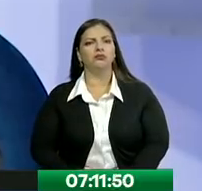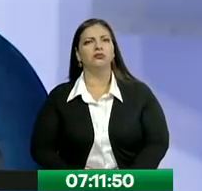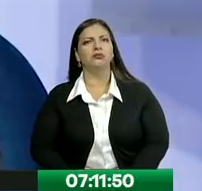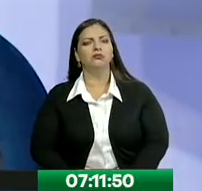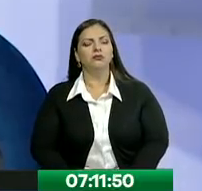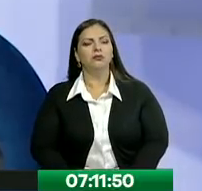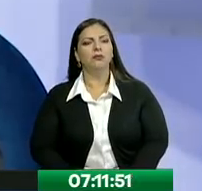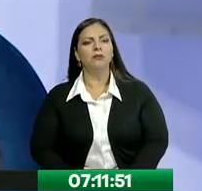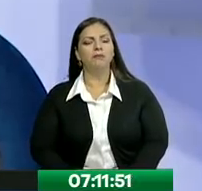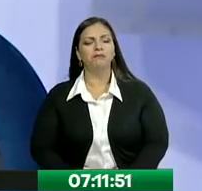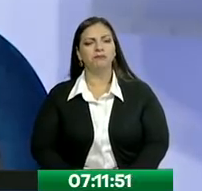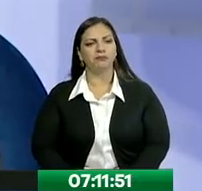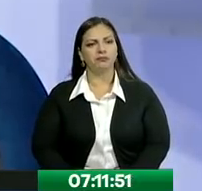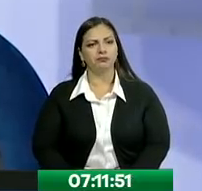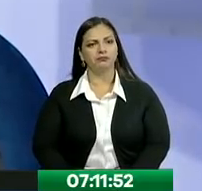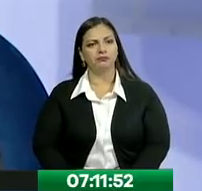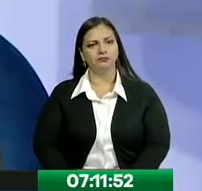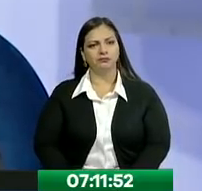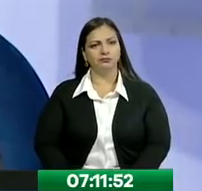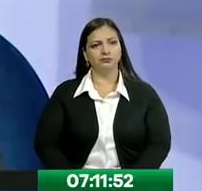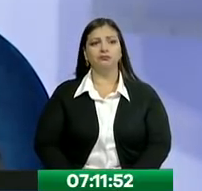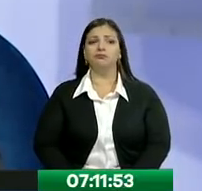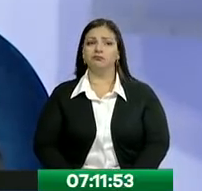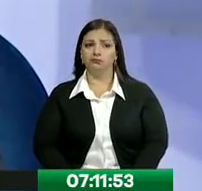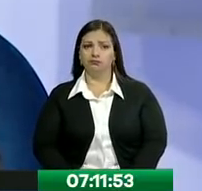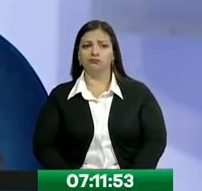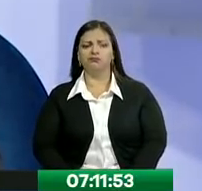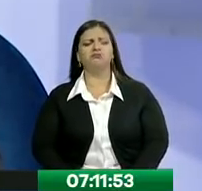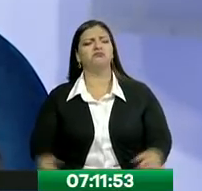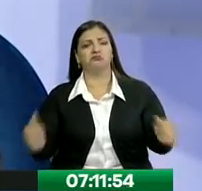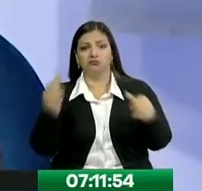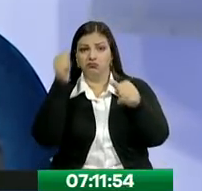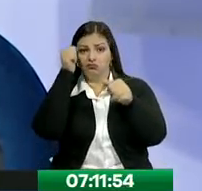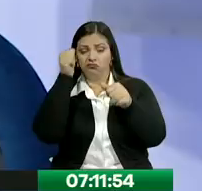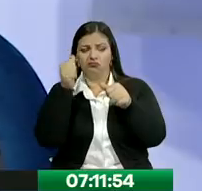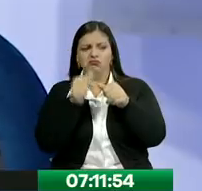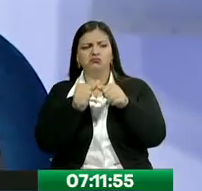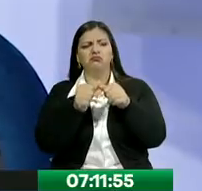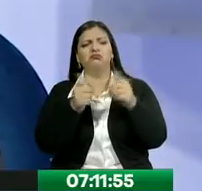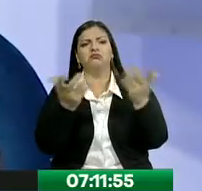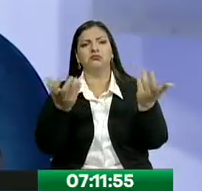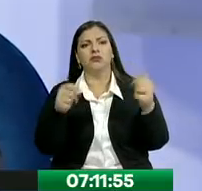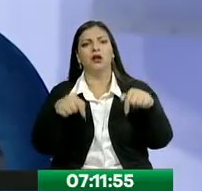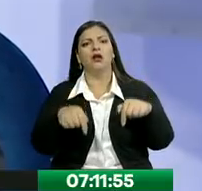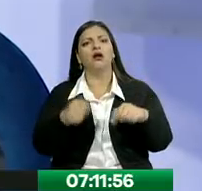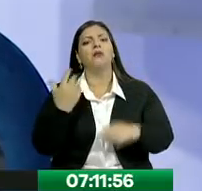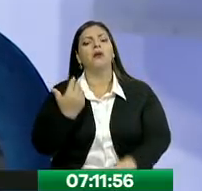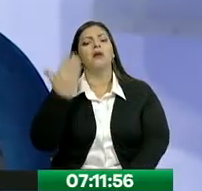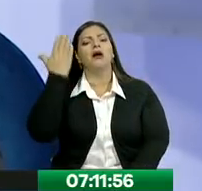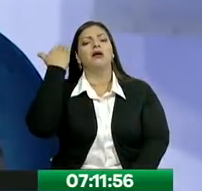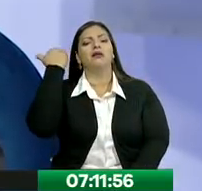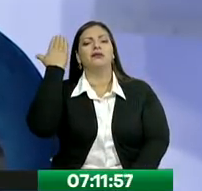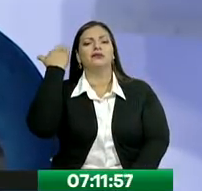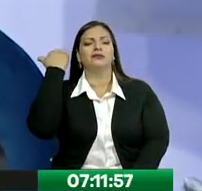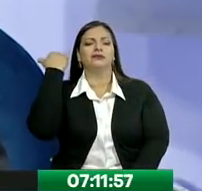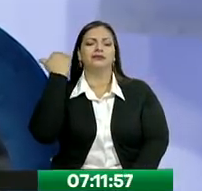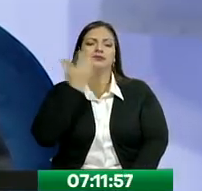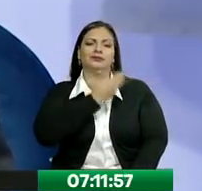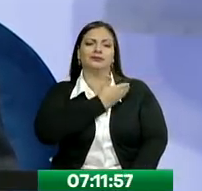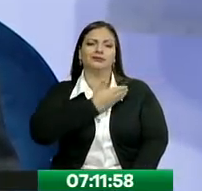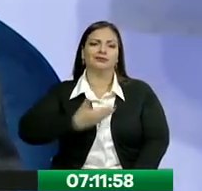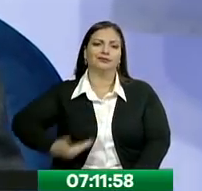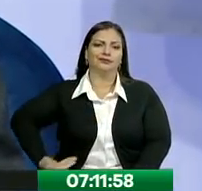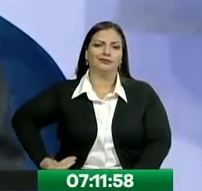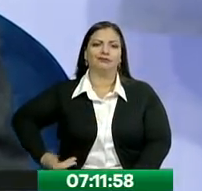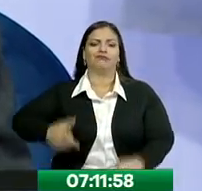no podemos olvidar que estamos como estamos en la situación económica por las medidas económicas erradas que durante tantos